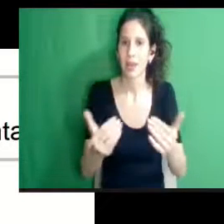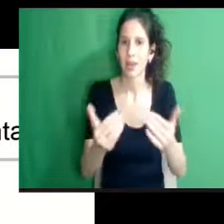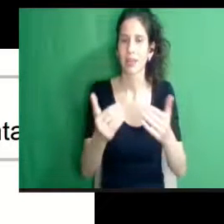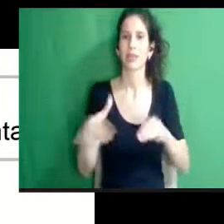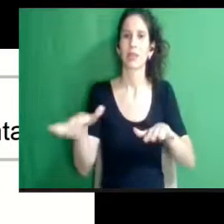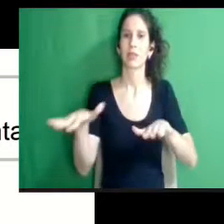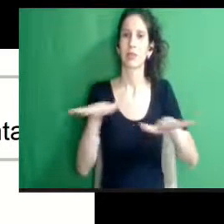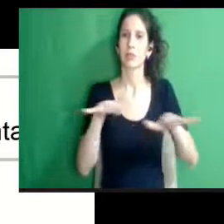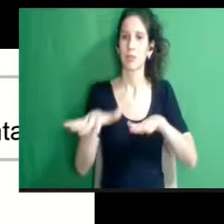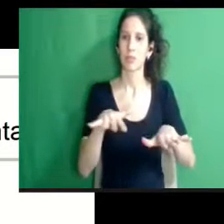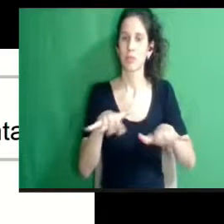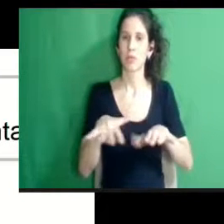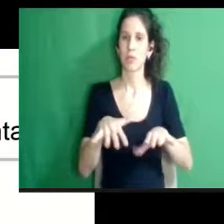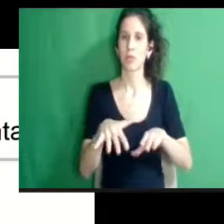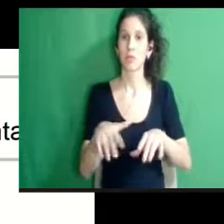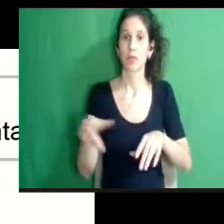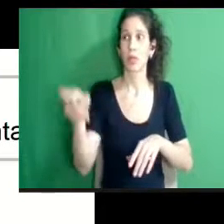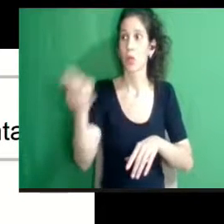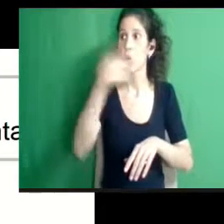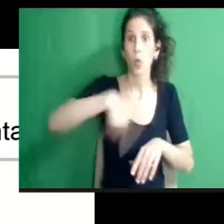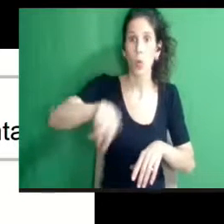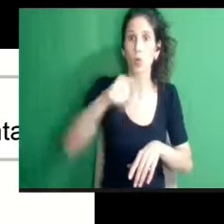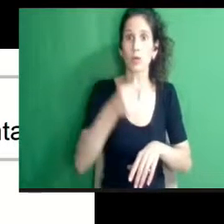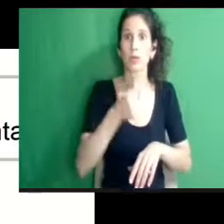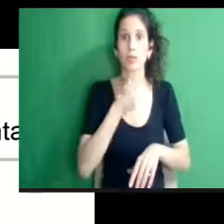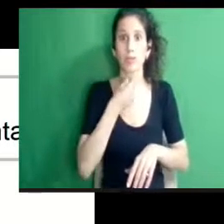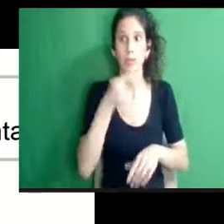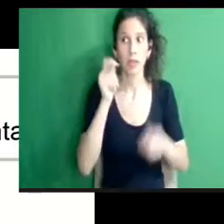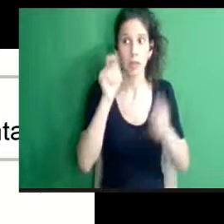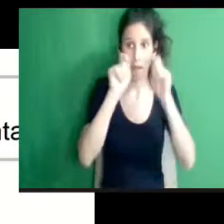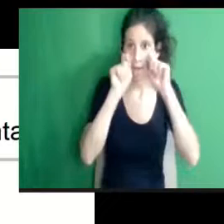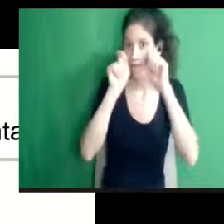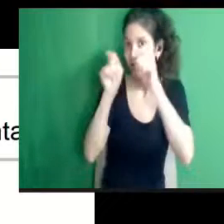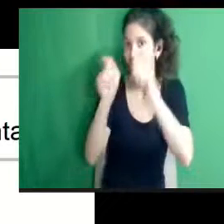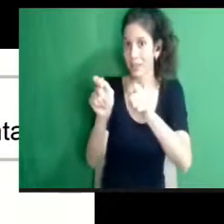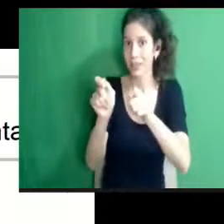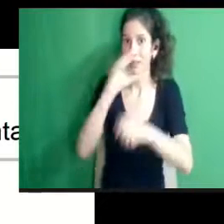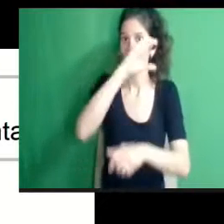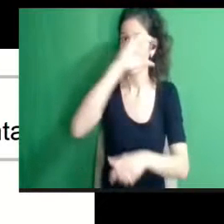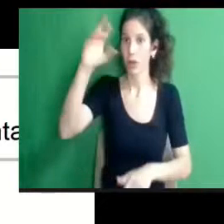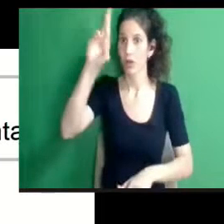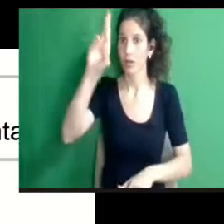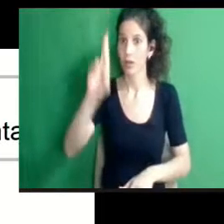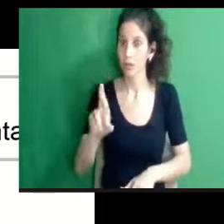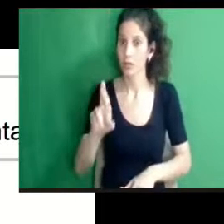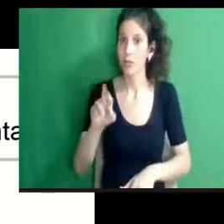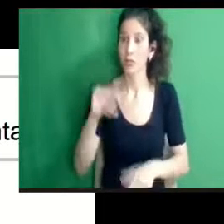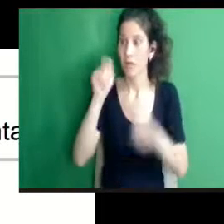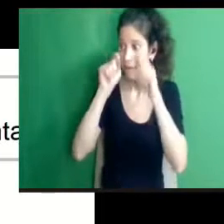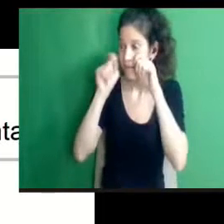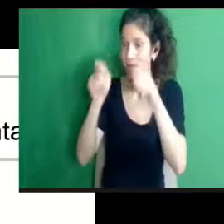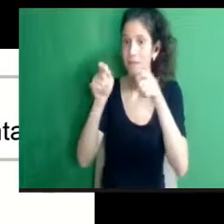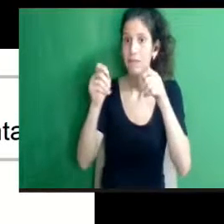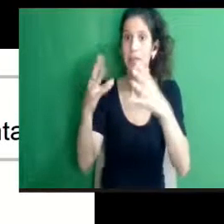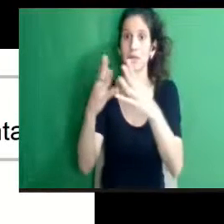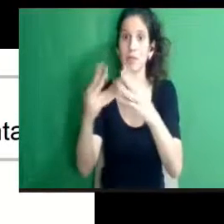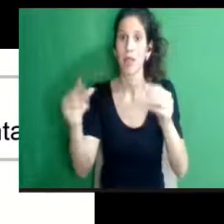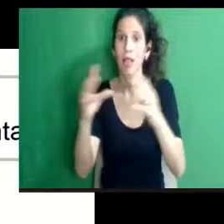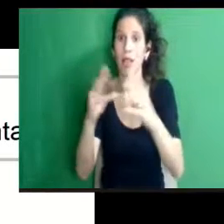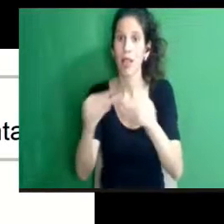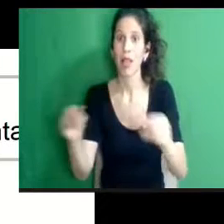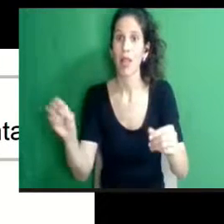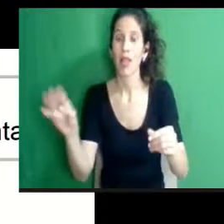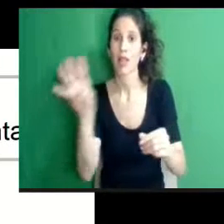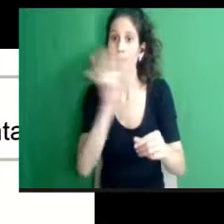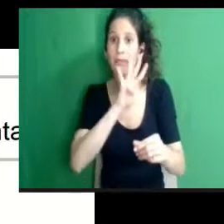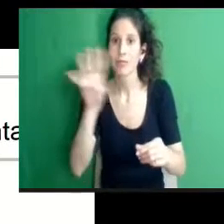puedan venir aquí a Costa Rica a disfrutar de las playas accesibles. Un agradecimiento también a Natalia por contarnos su experiencia personal y sigamos